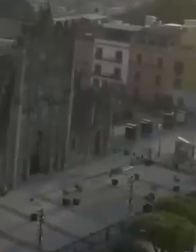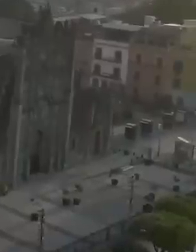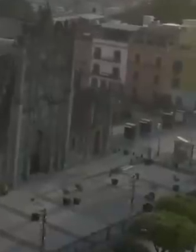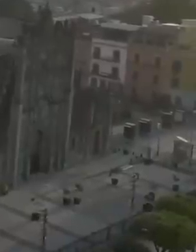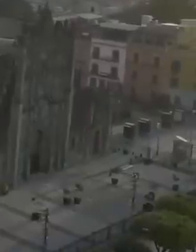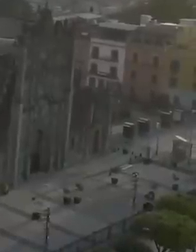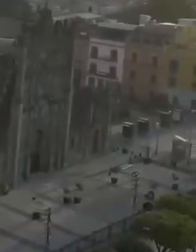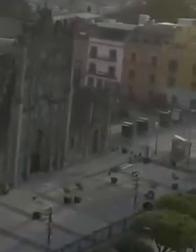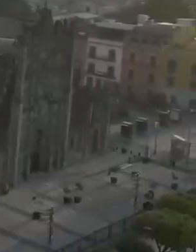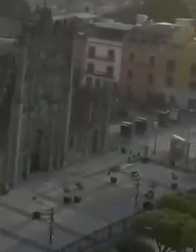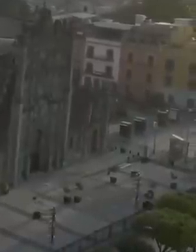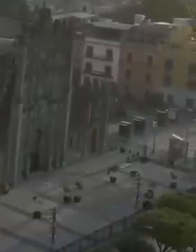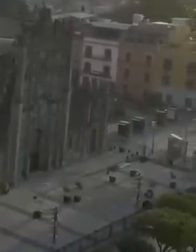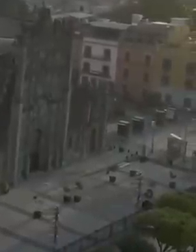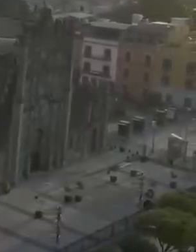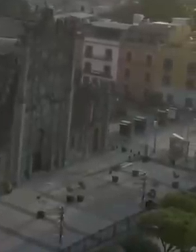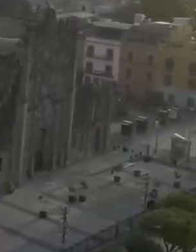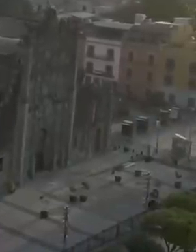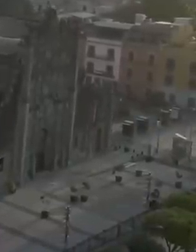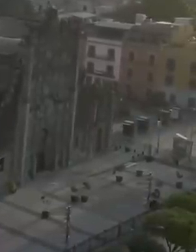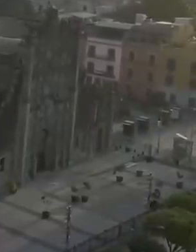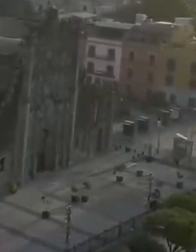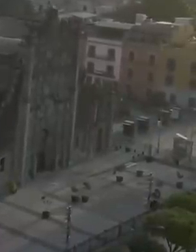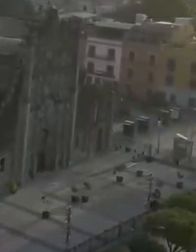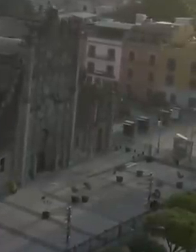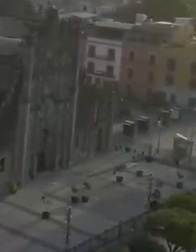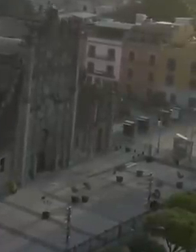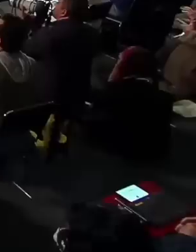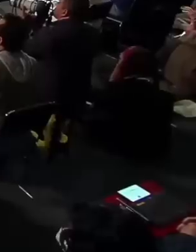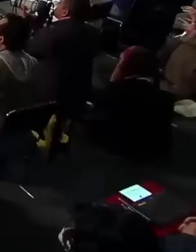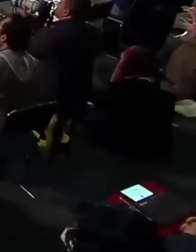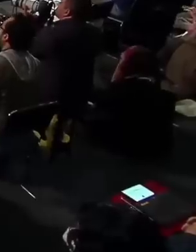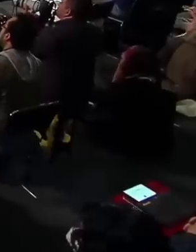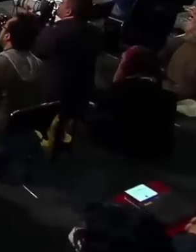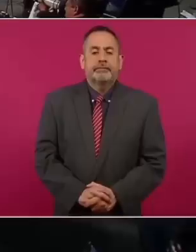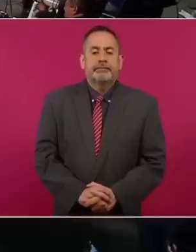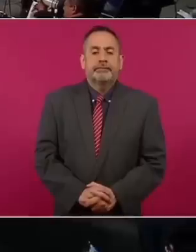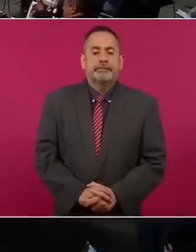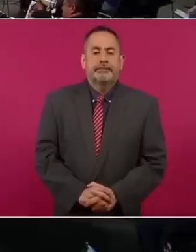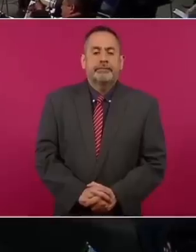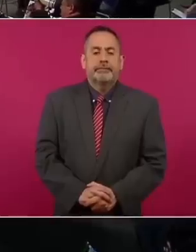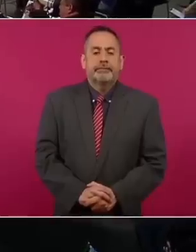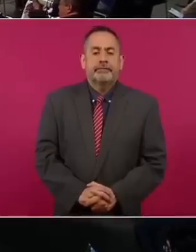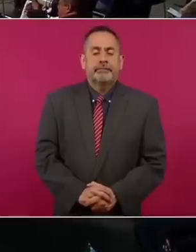acción que se prevé concluya a finales del mes de enero del presente año.